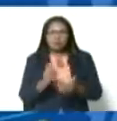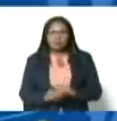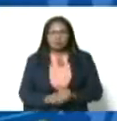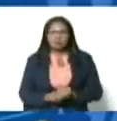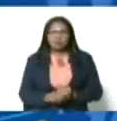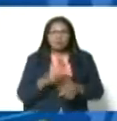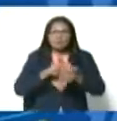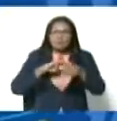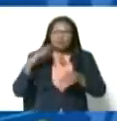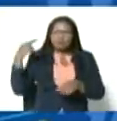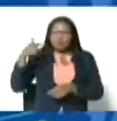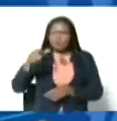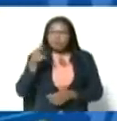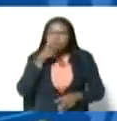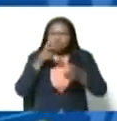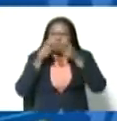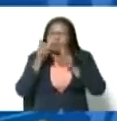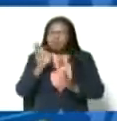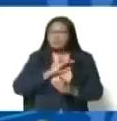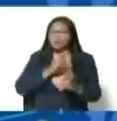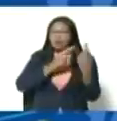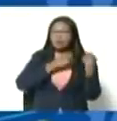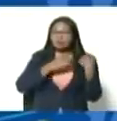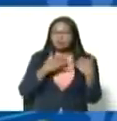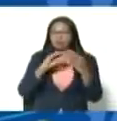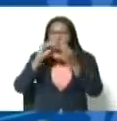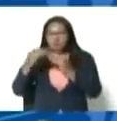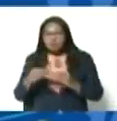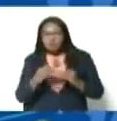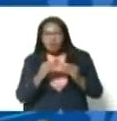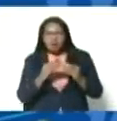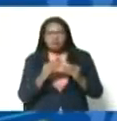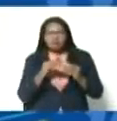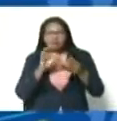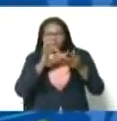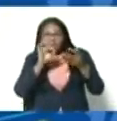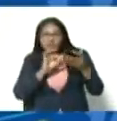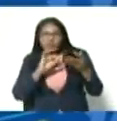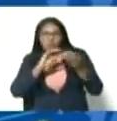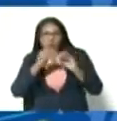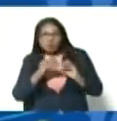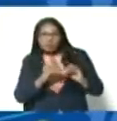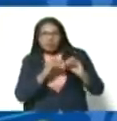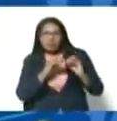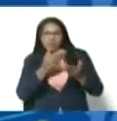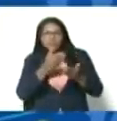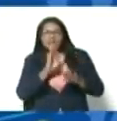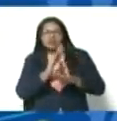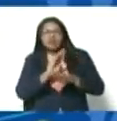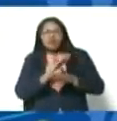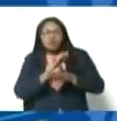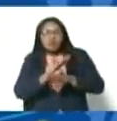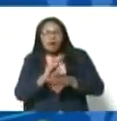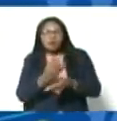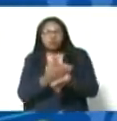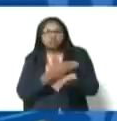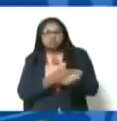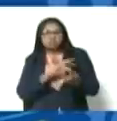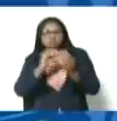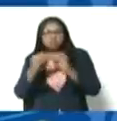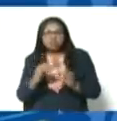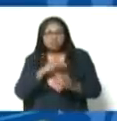eso, supervisa tú eso. El mantenimiento correctivo, el mantenimiento preventivo,